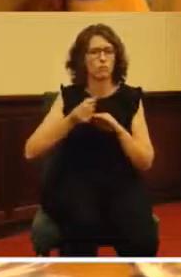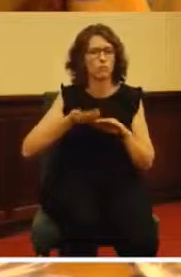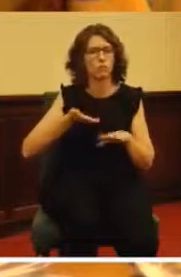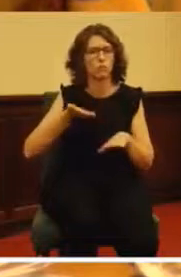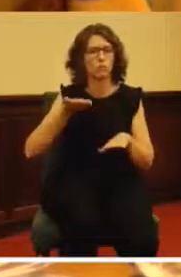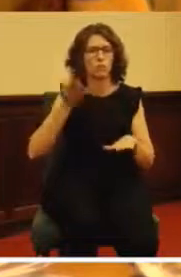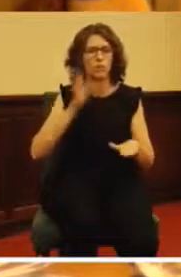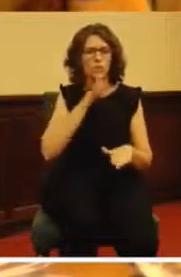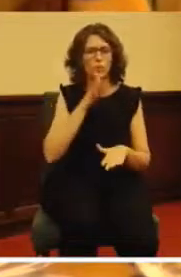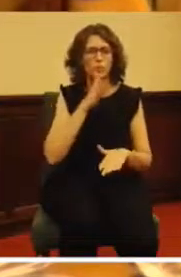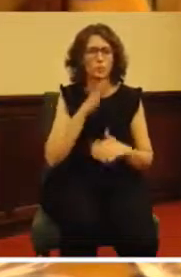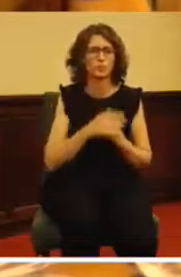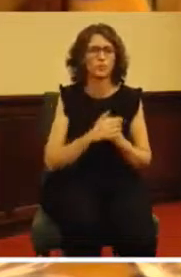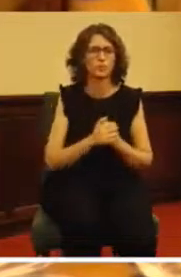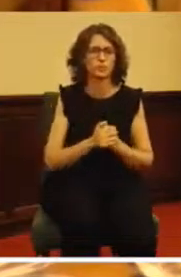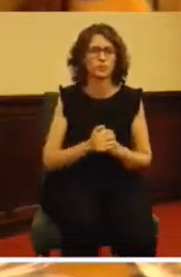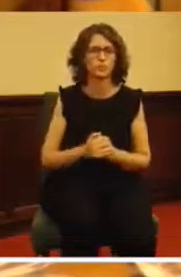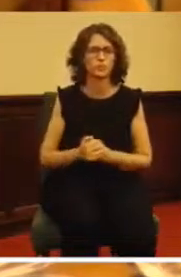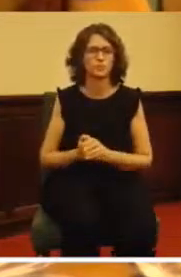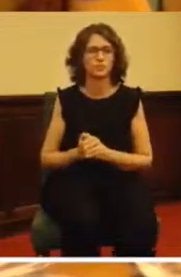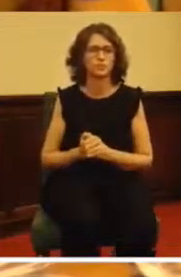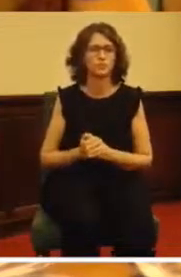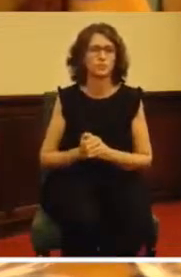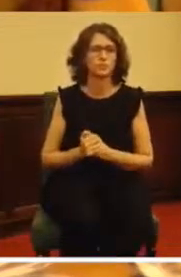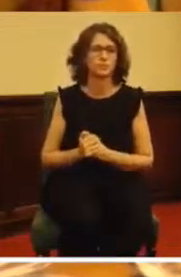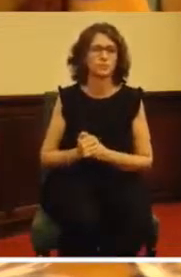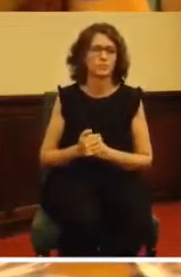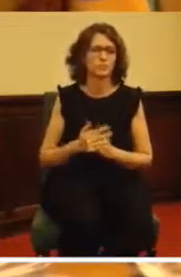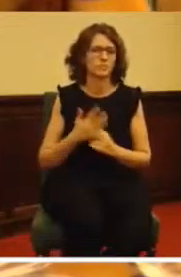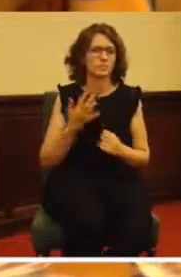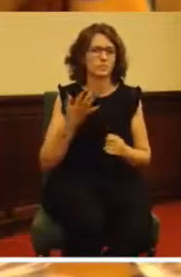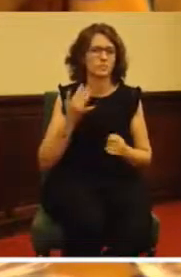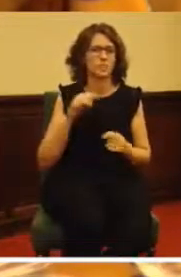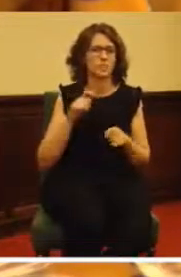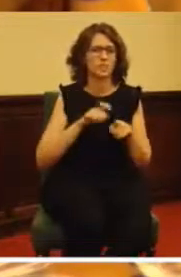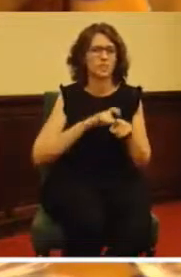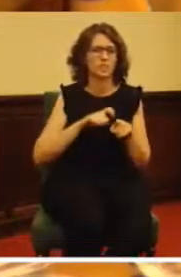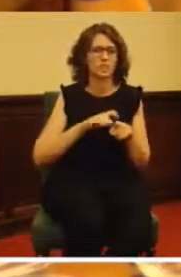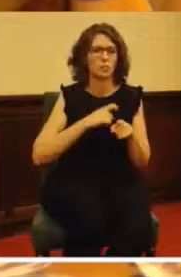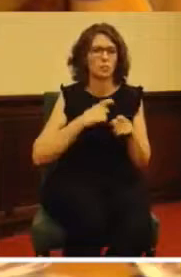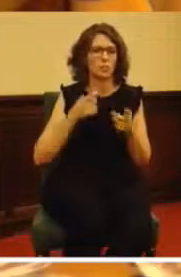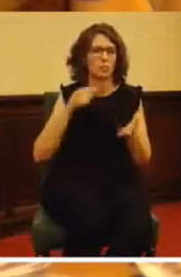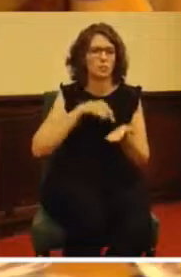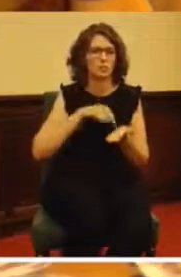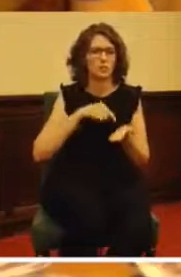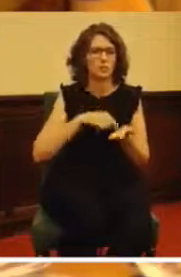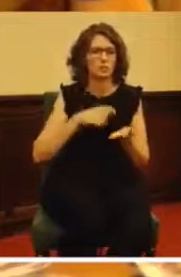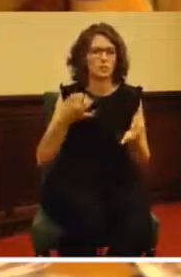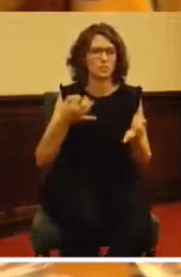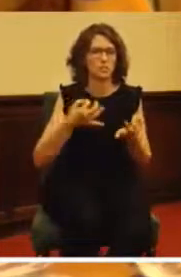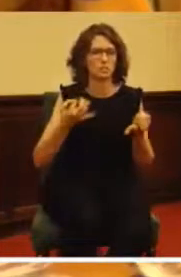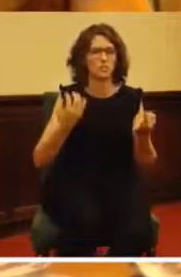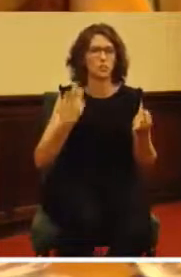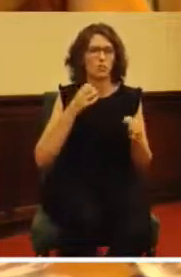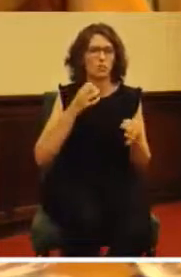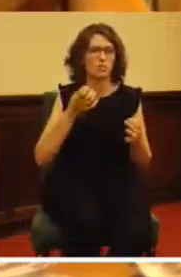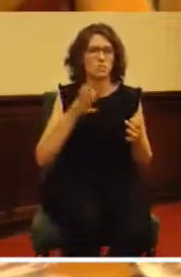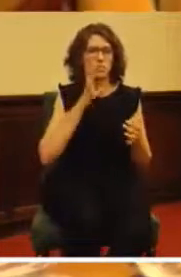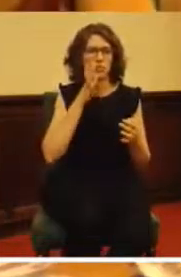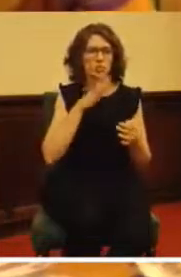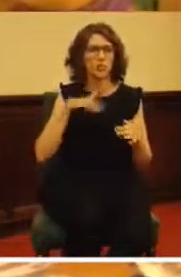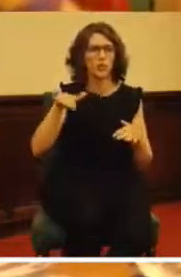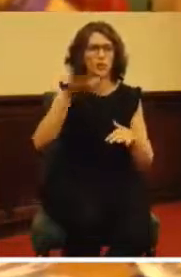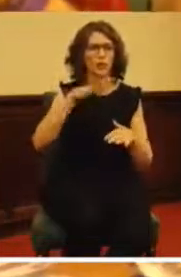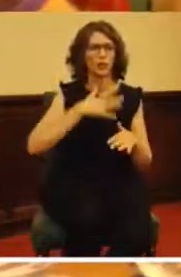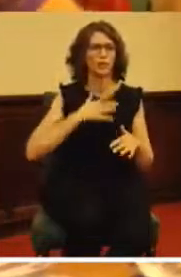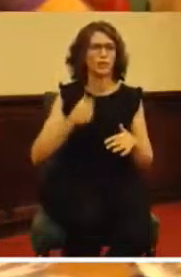del IBI. Y preguntan también, pero bueno, ¿y eso qué es? ¿Qué es eso del tipo impositivo? ¿Y por qué se paga más en unas